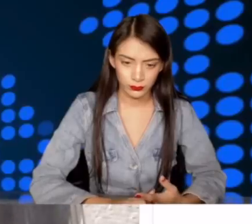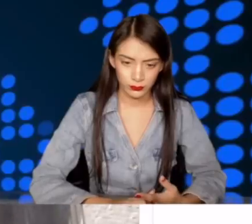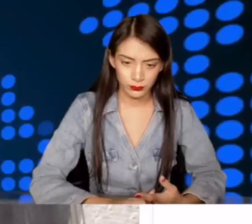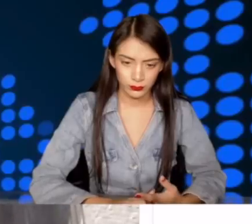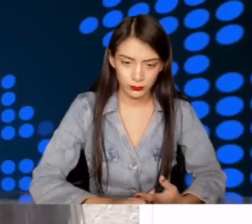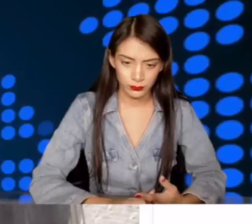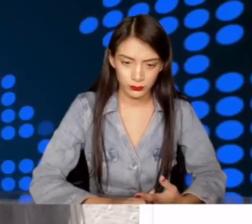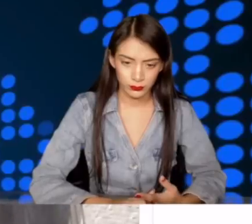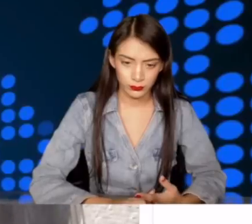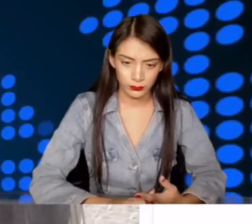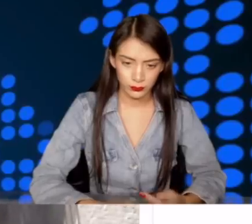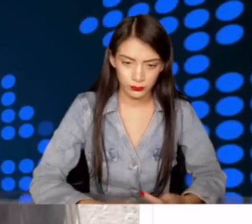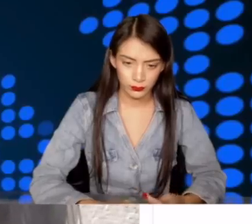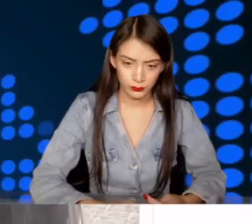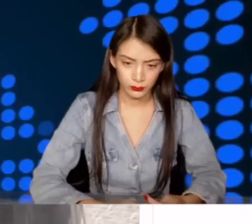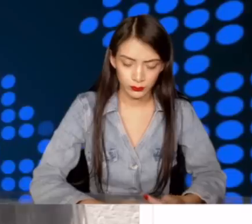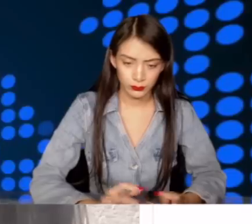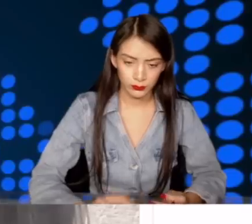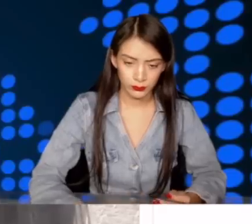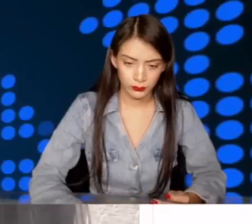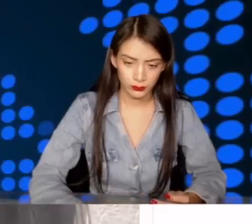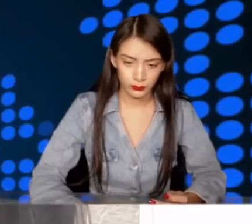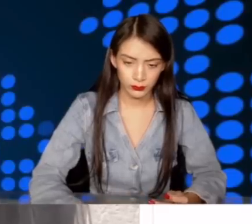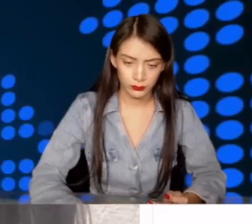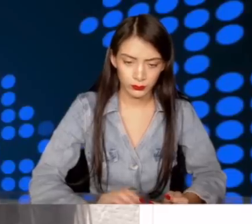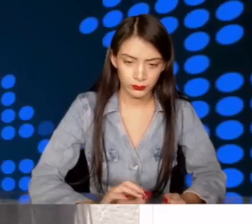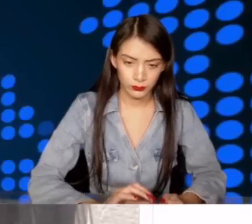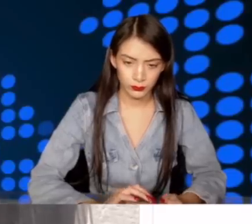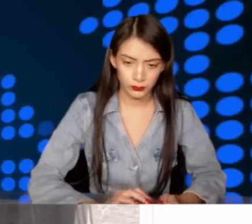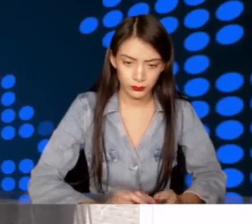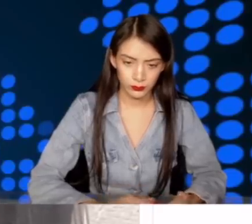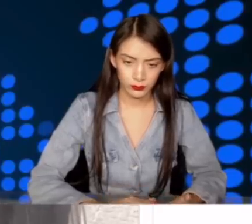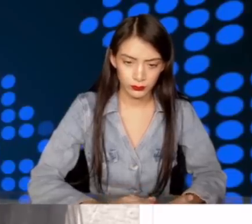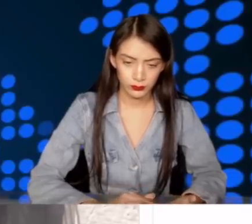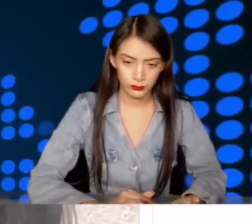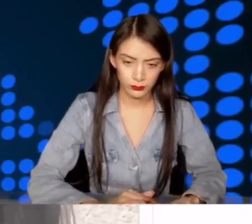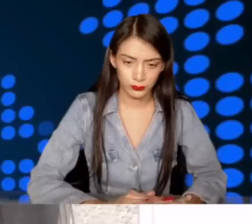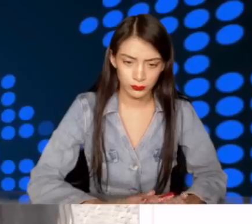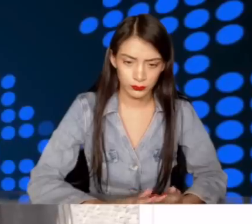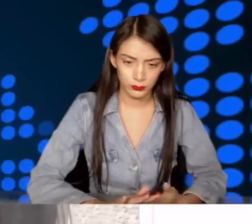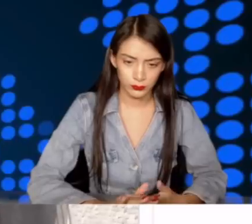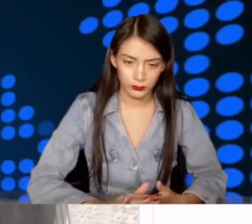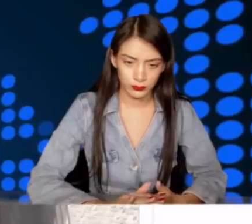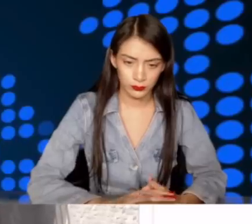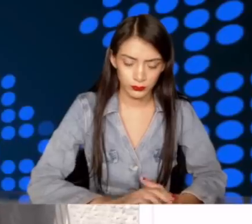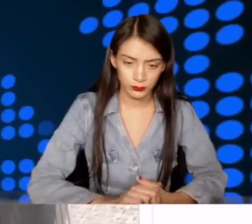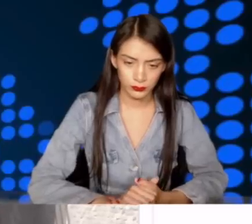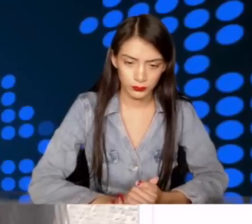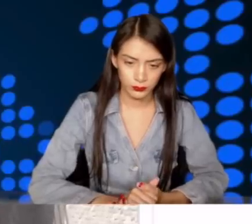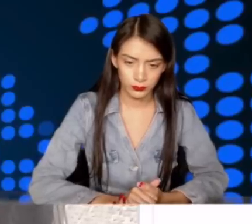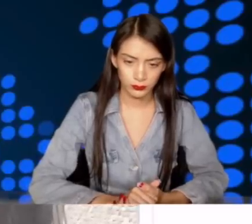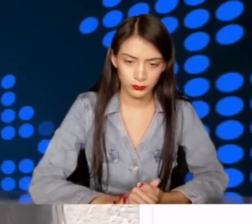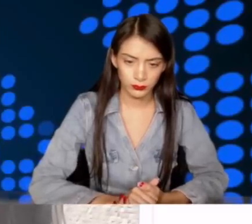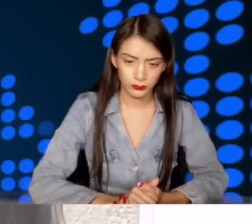porque ahí hubo mucho dinero para que se le volteara, porque el pueblo salió a defender a Evo y lo estaban masacrando,